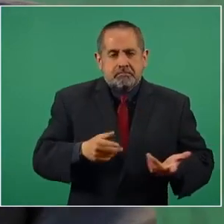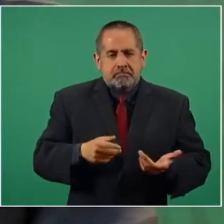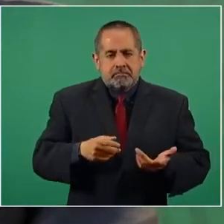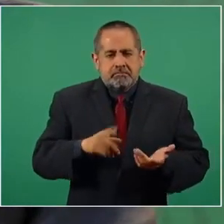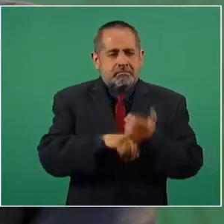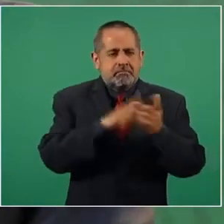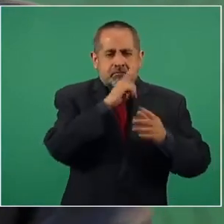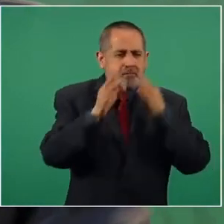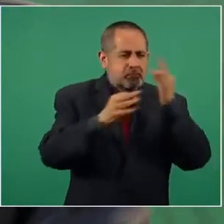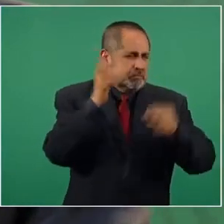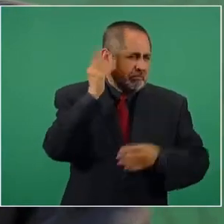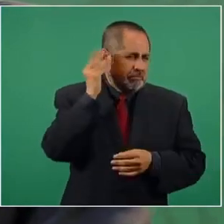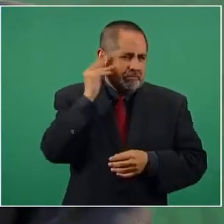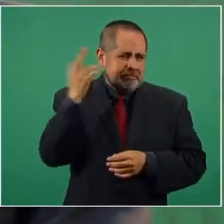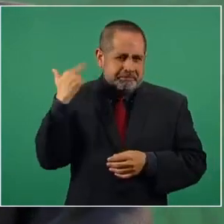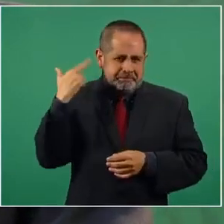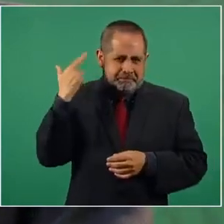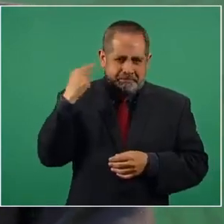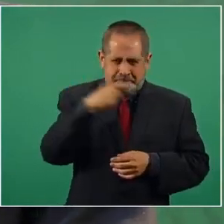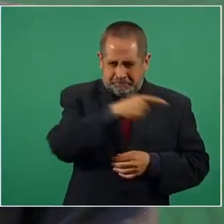Pongan los noticieros de radio